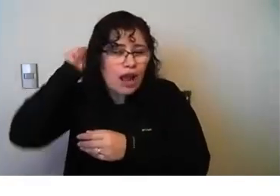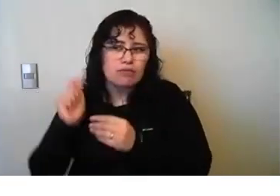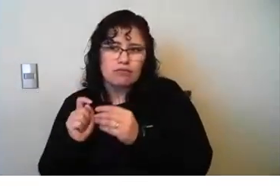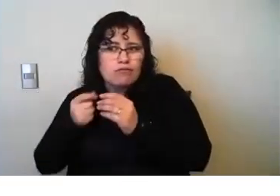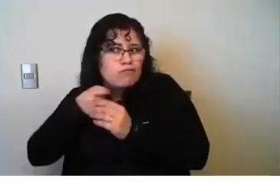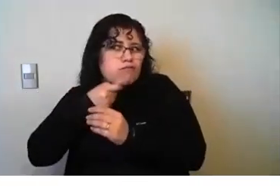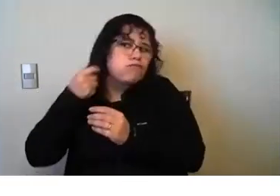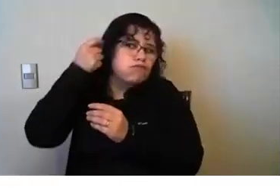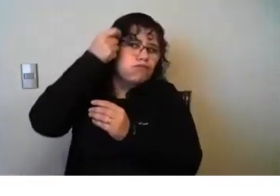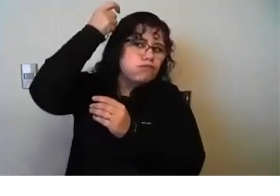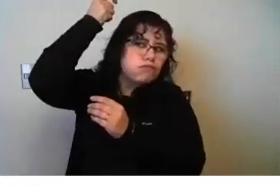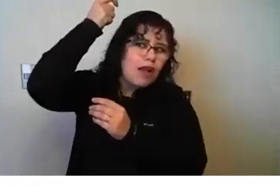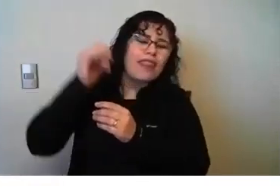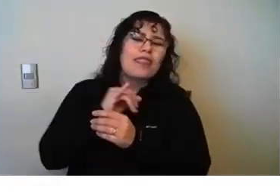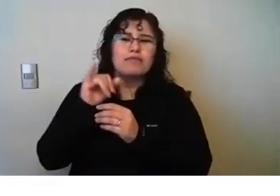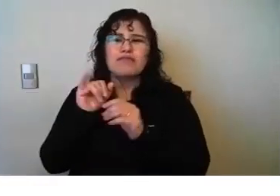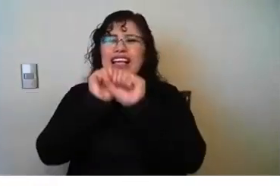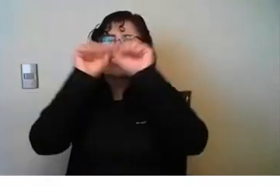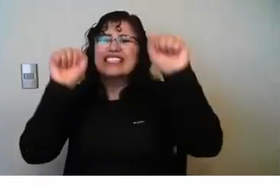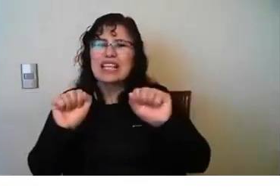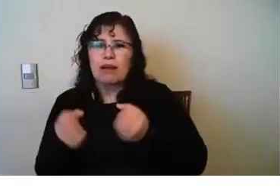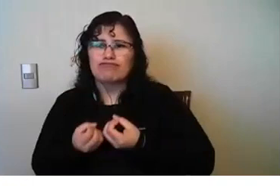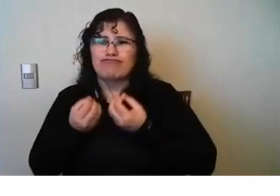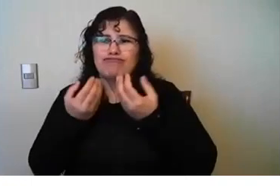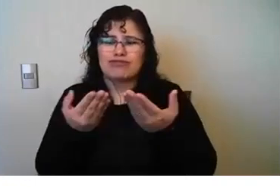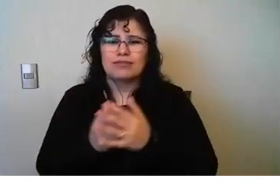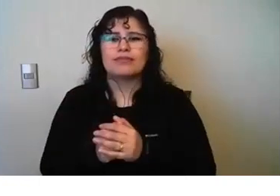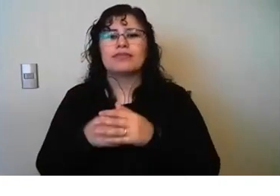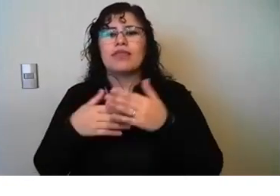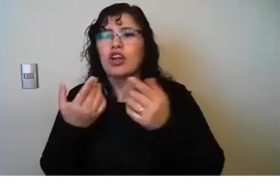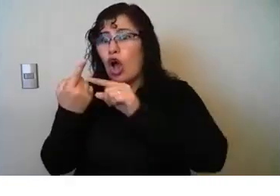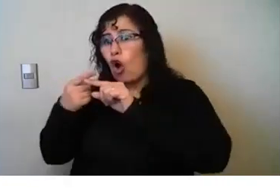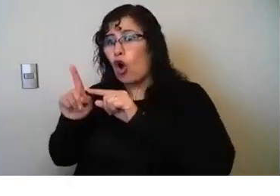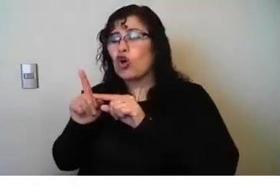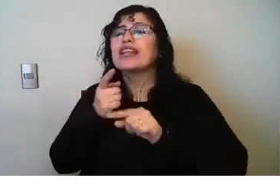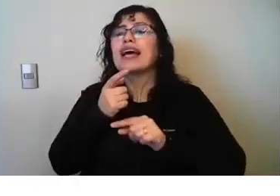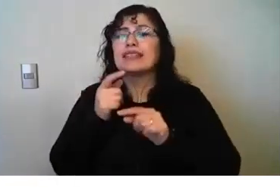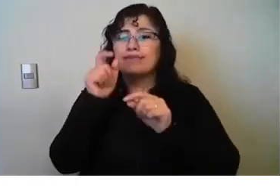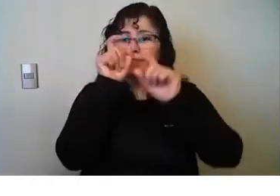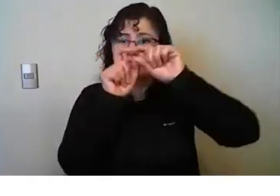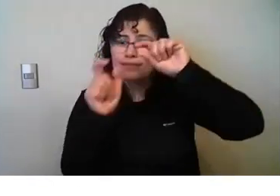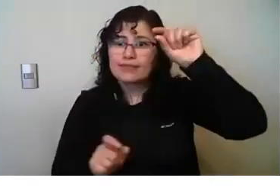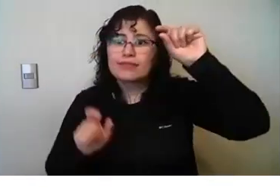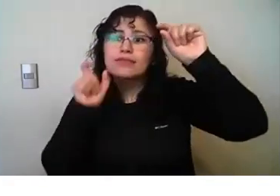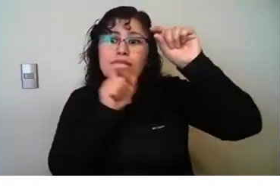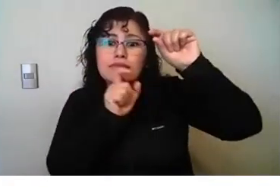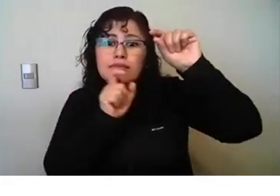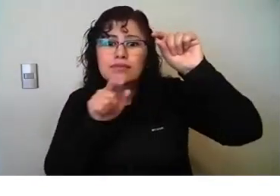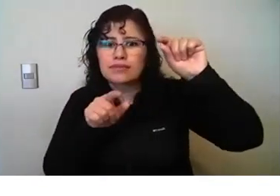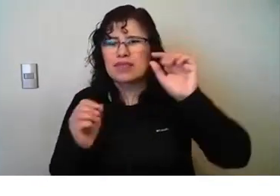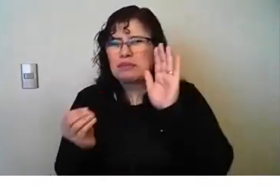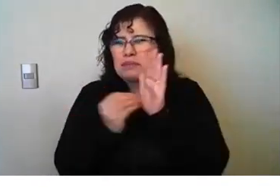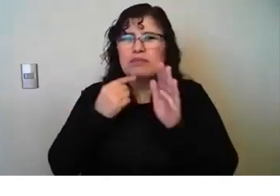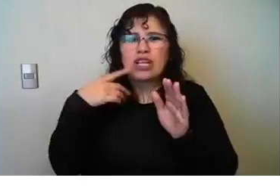sistema carotidio. Aprovechando esta imagen, la otra arteria que nos va a interesar es esta que está aquí, que es la arteria